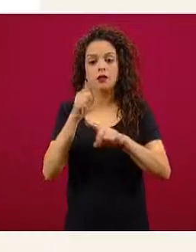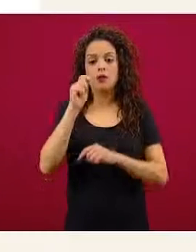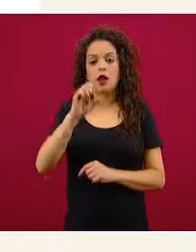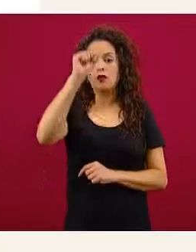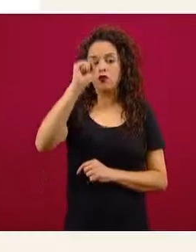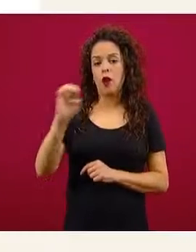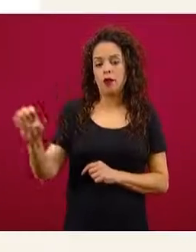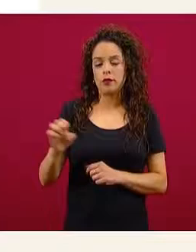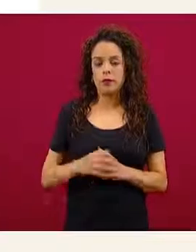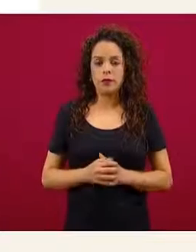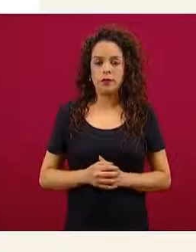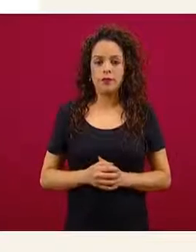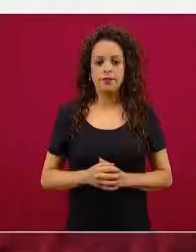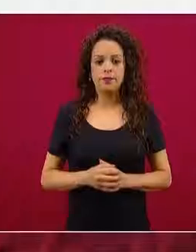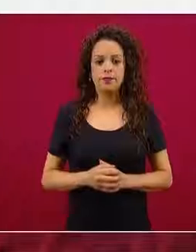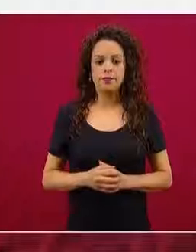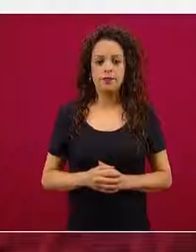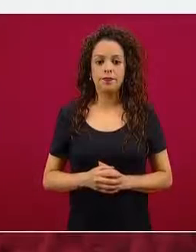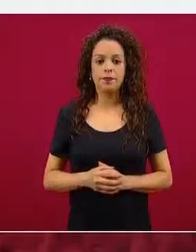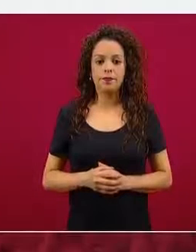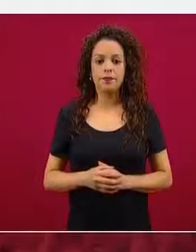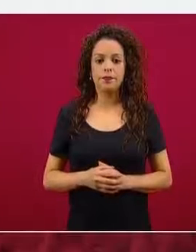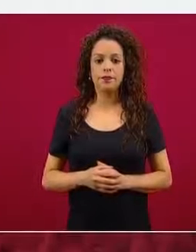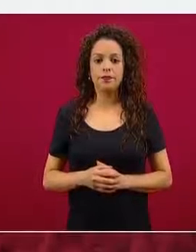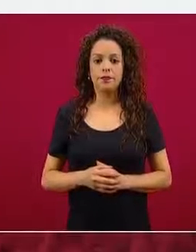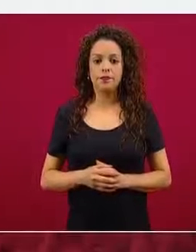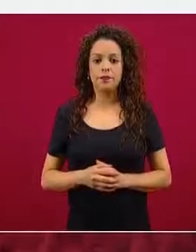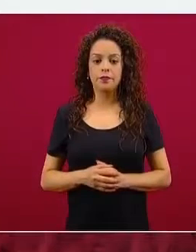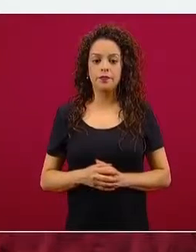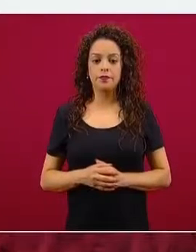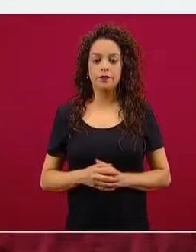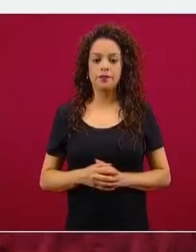sureste. Adelante, por favor.